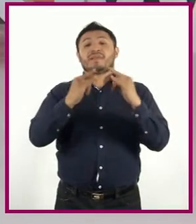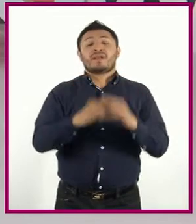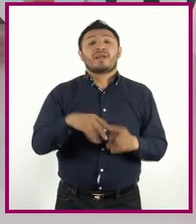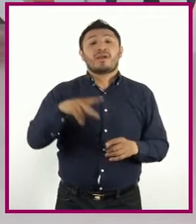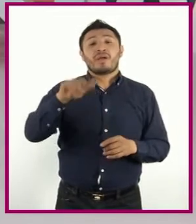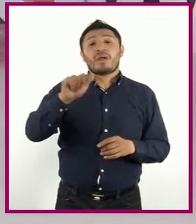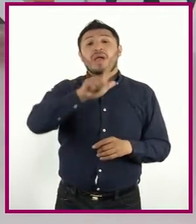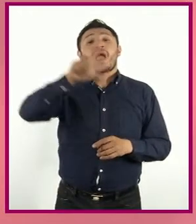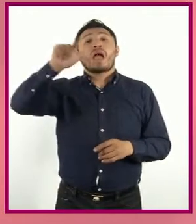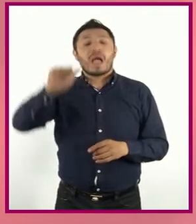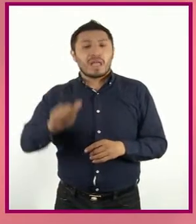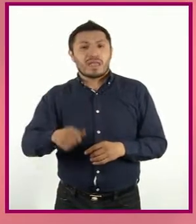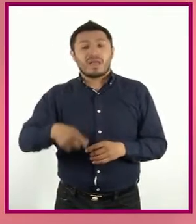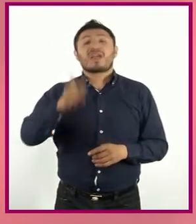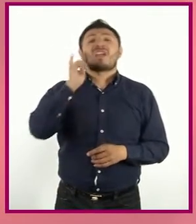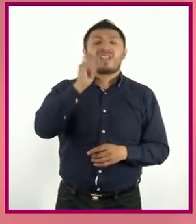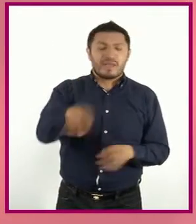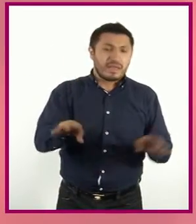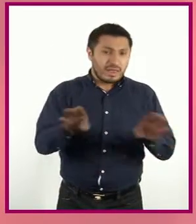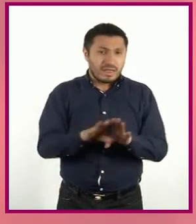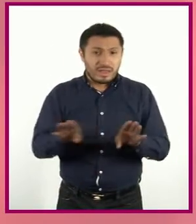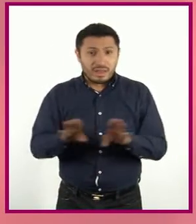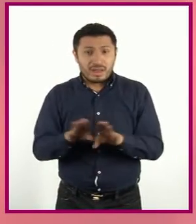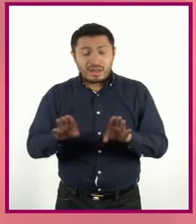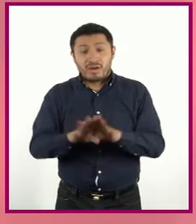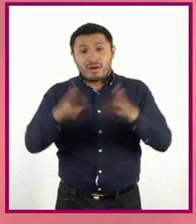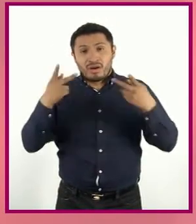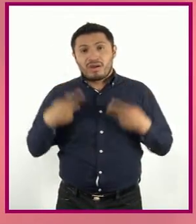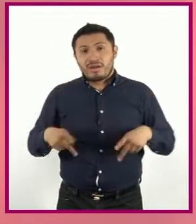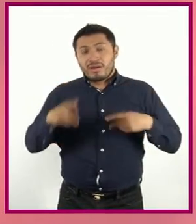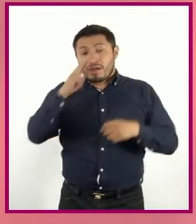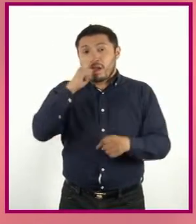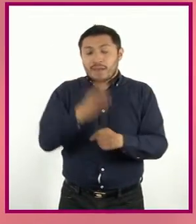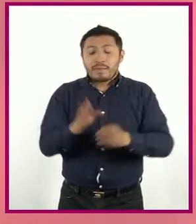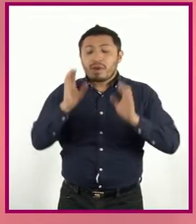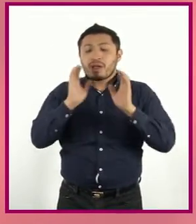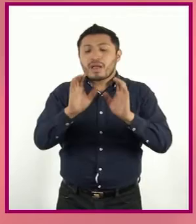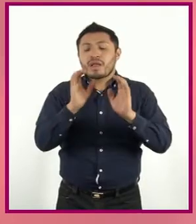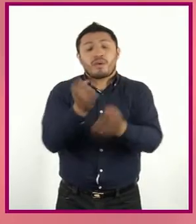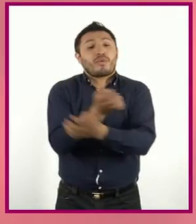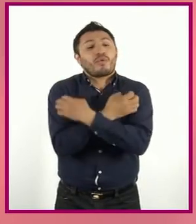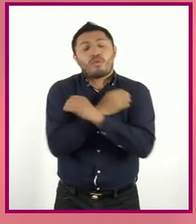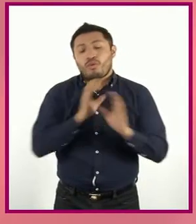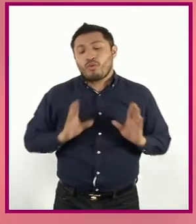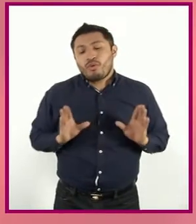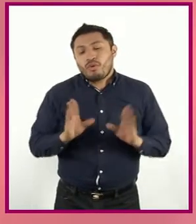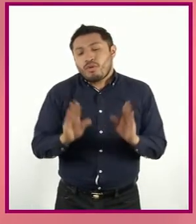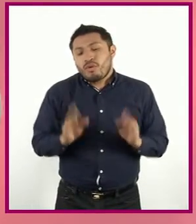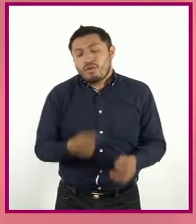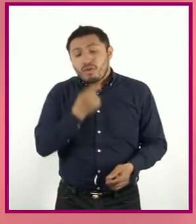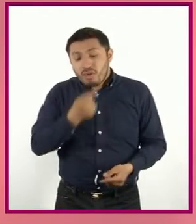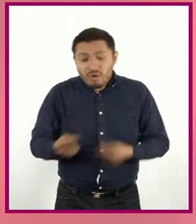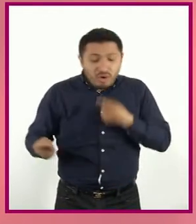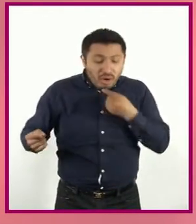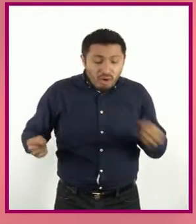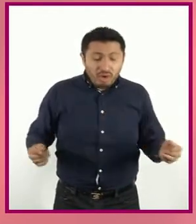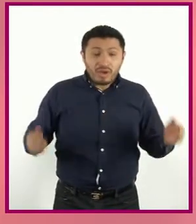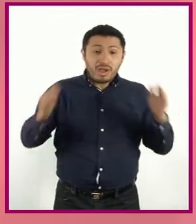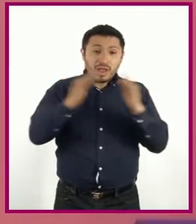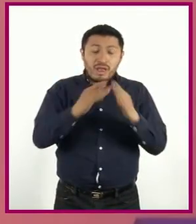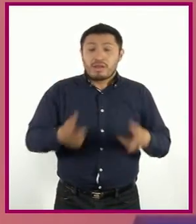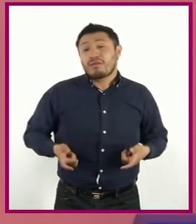aya, que era una persona que se encargaba del cuidado y educación de los niños en una casa